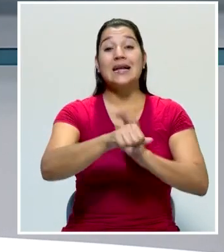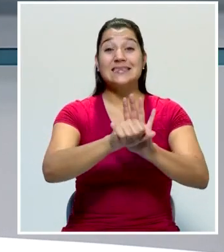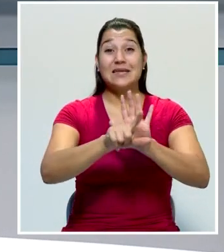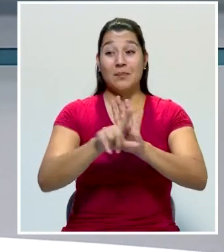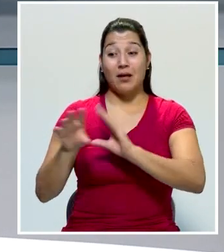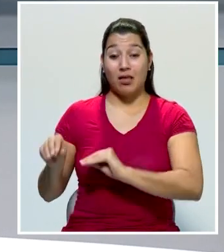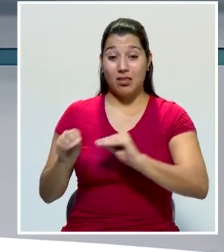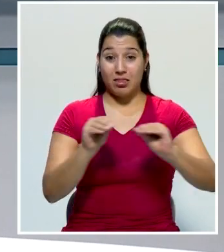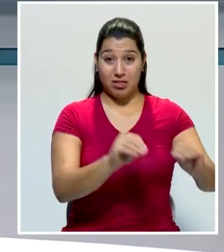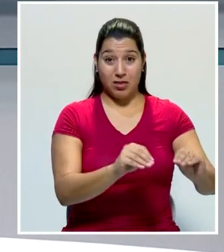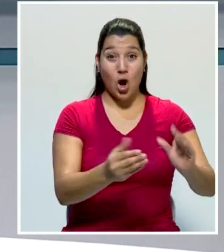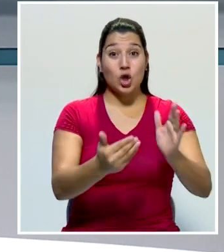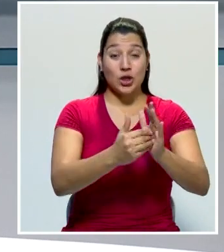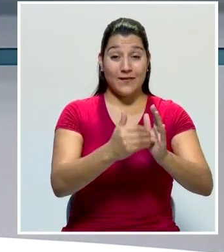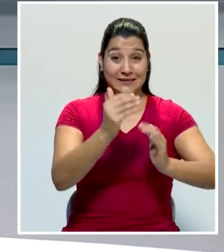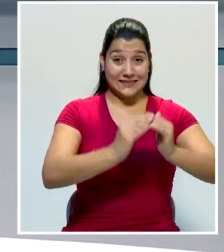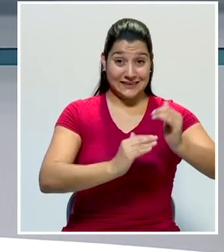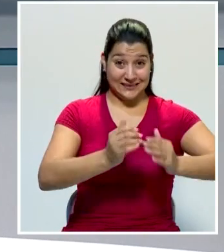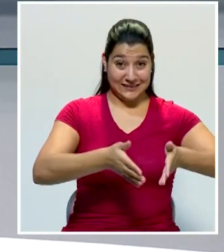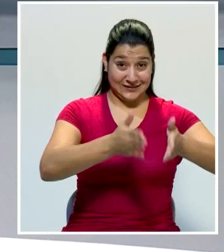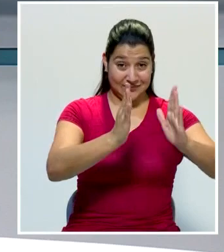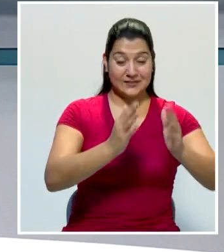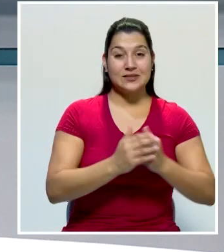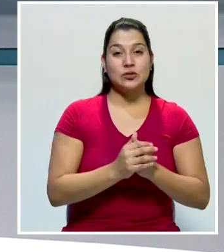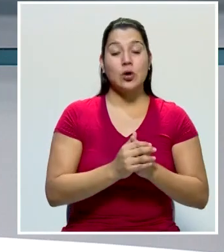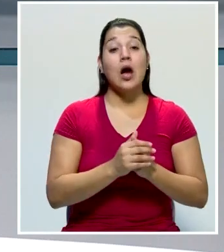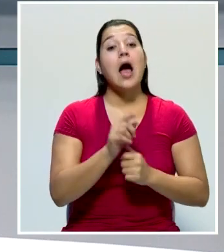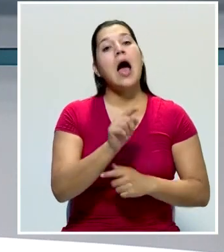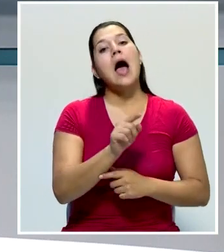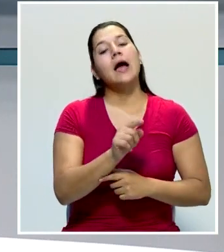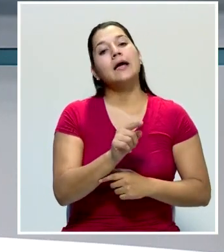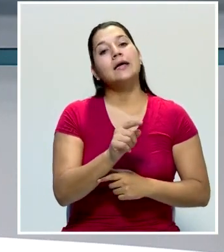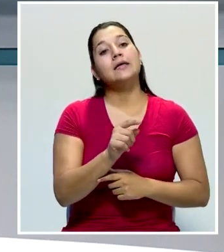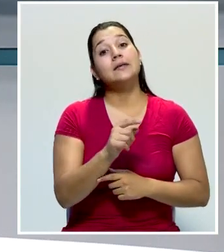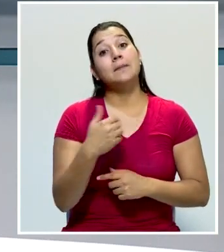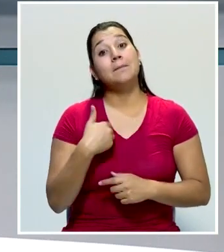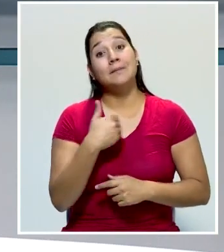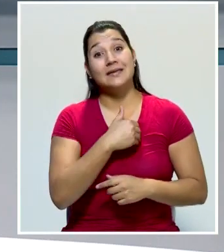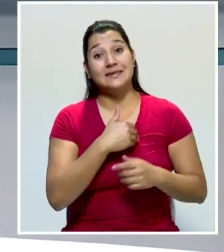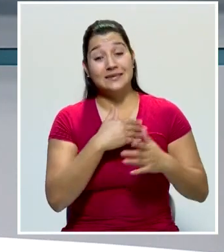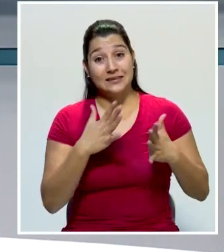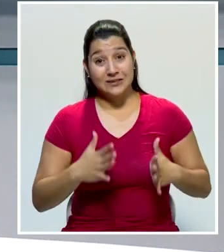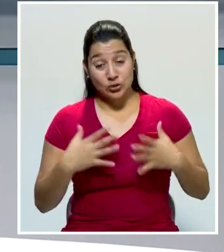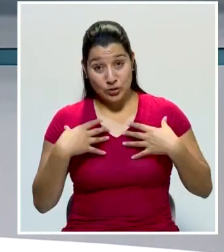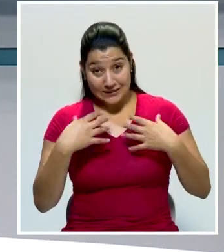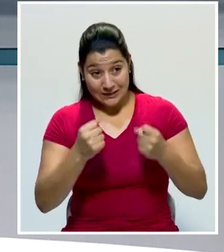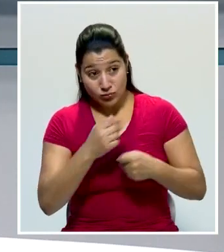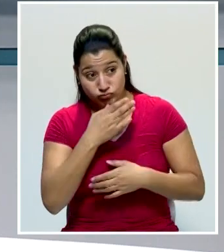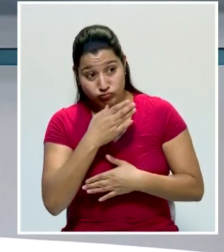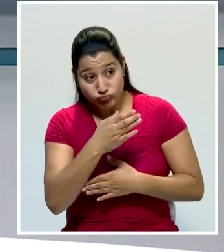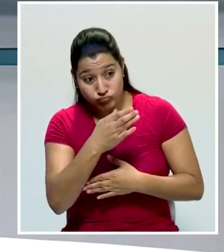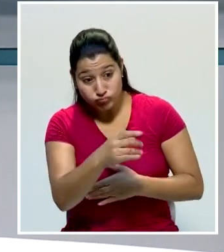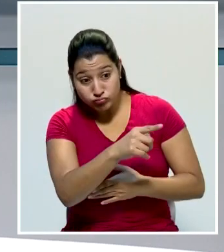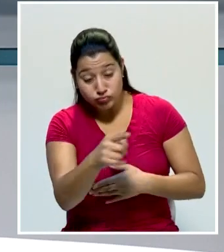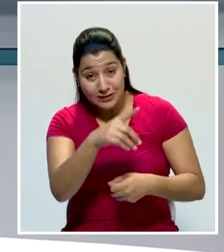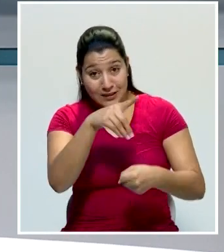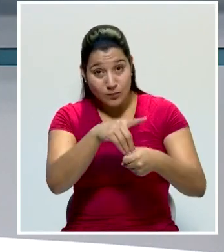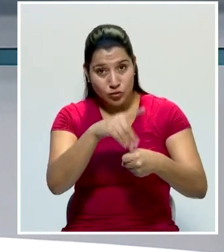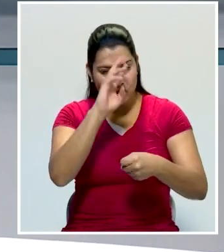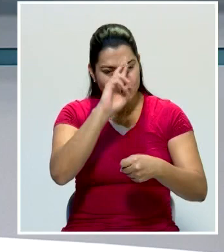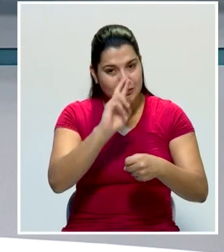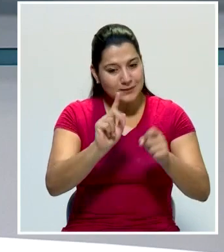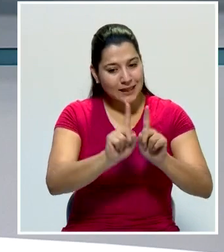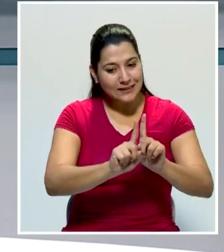Moras, el Ministerio de Salud tuvo que recomendar a los y las diputadas mantener la distancia mínima durante